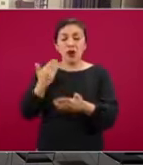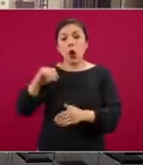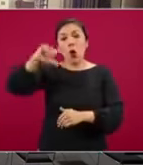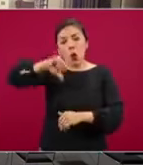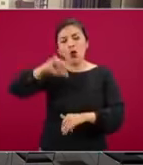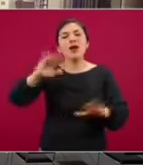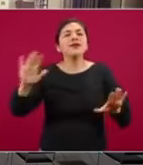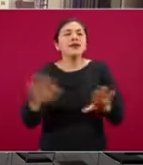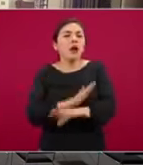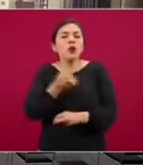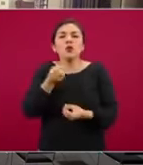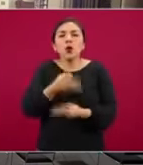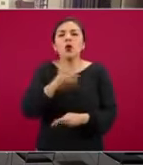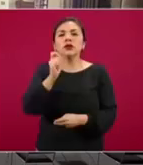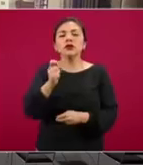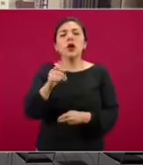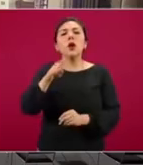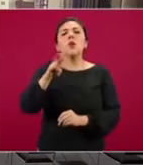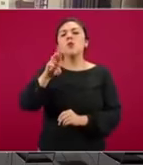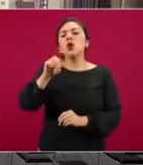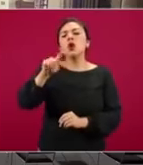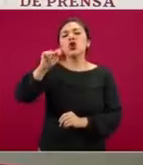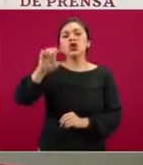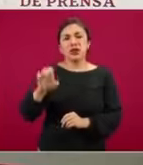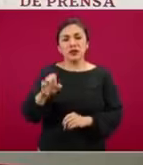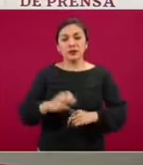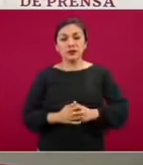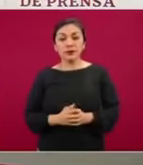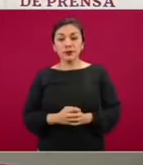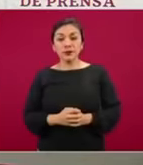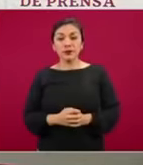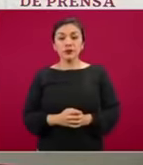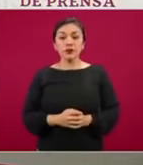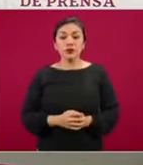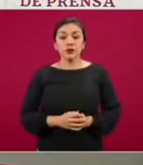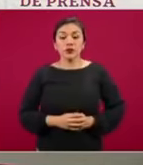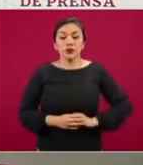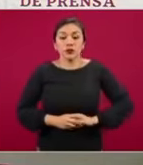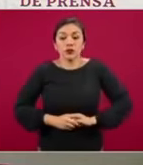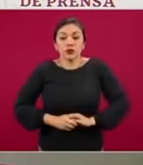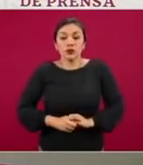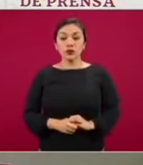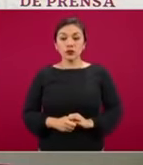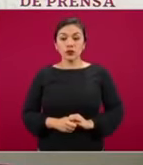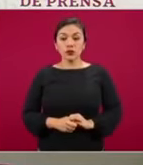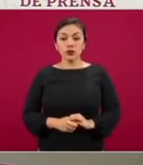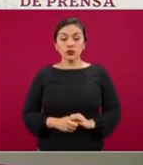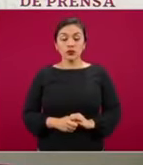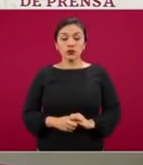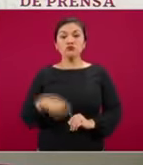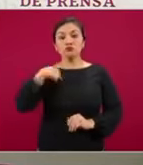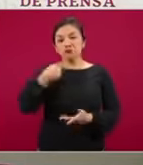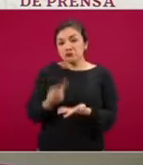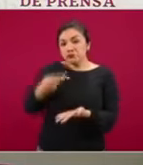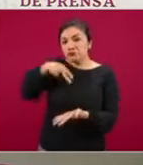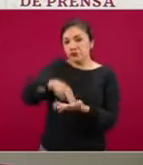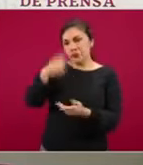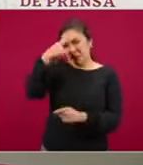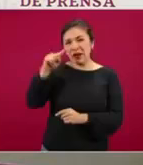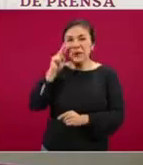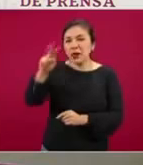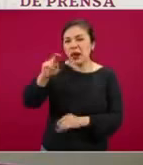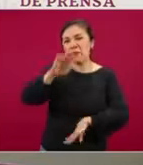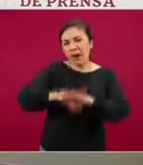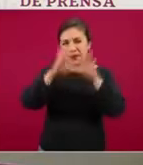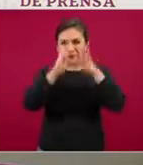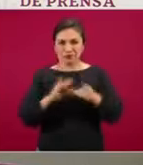vamos a actualizar, que es el tema de los brotes. Vamos a pararnos de este lado para poder tener mejor visibilidad de